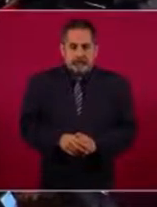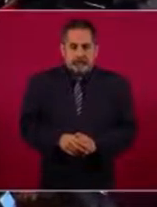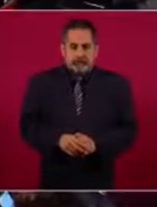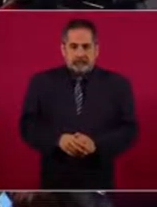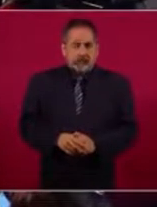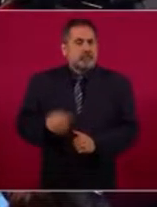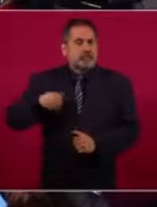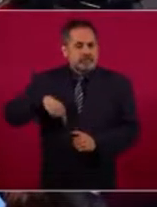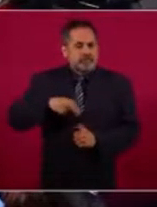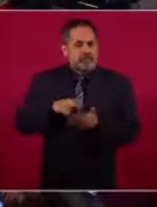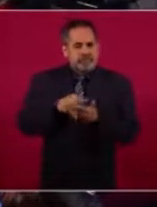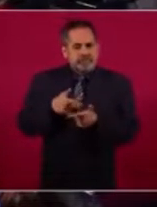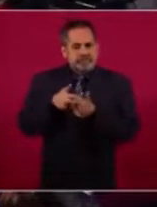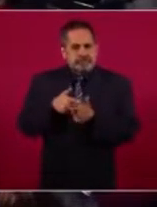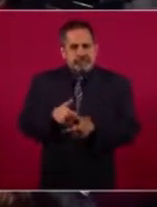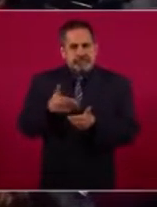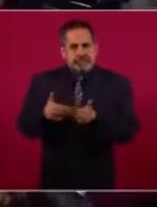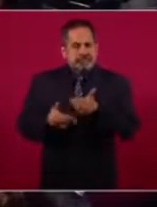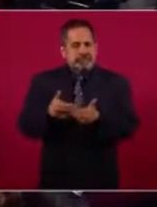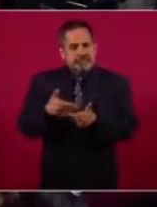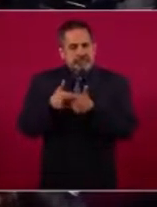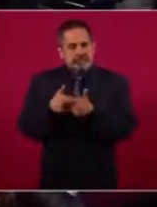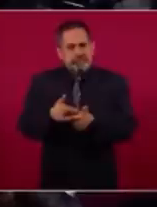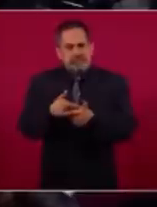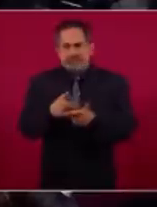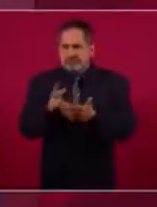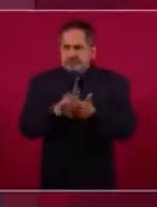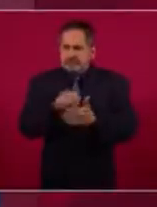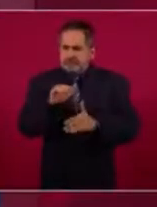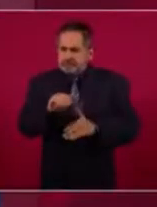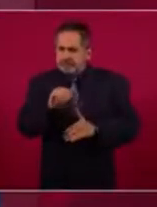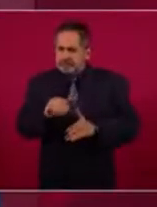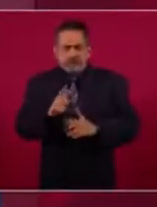Hemos estado insistiendo, planteándole